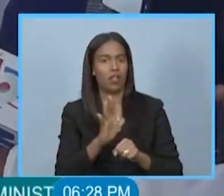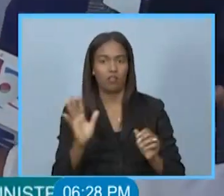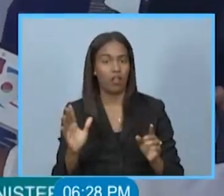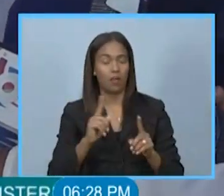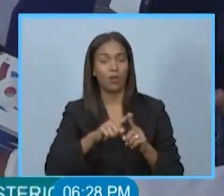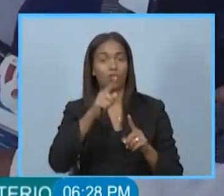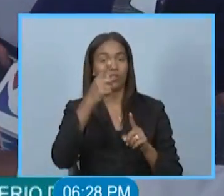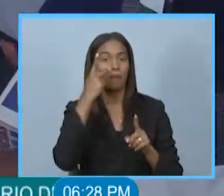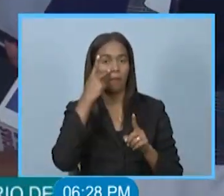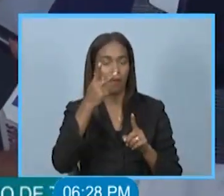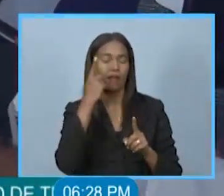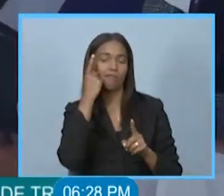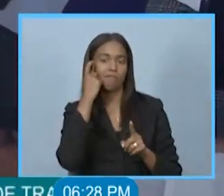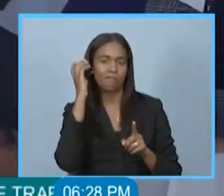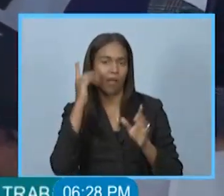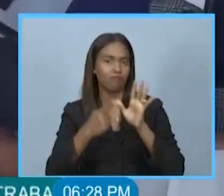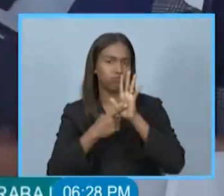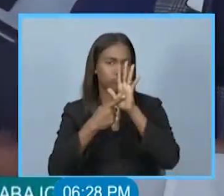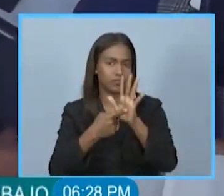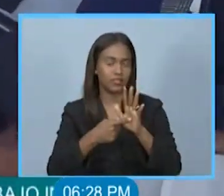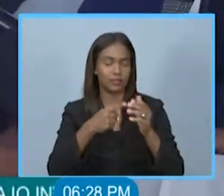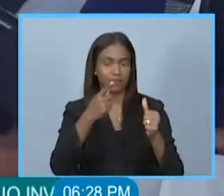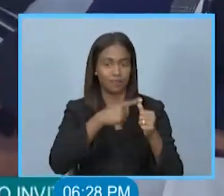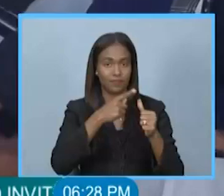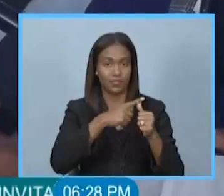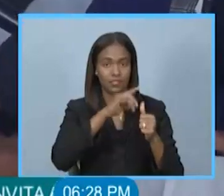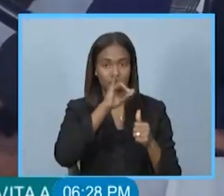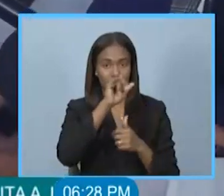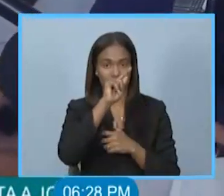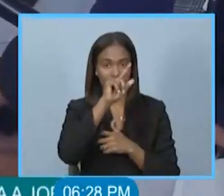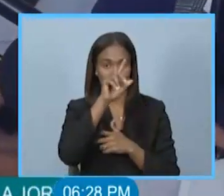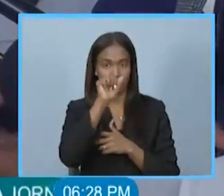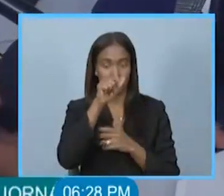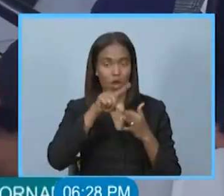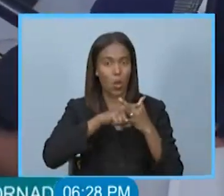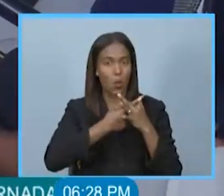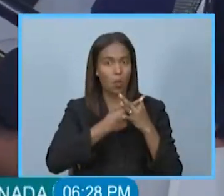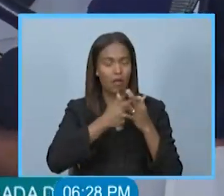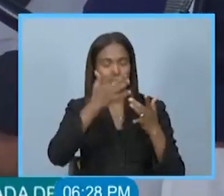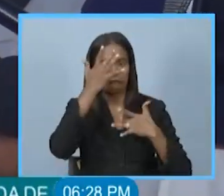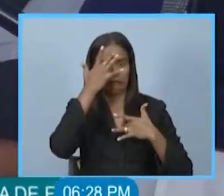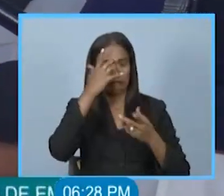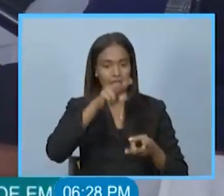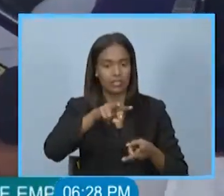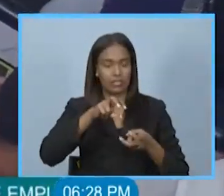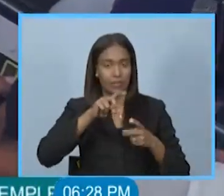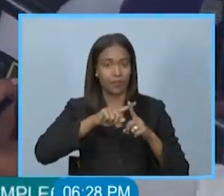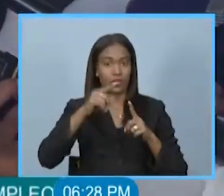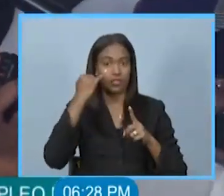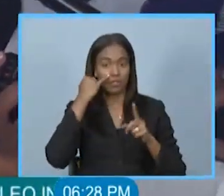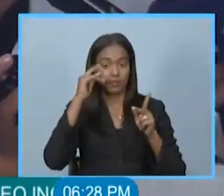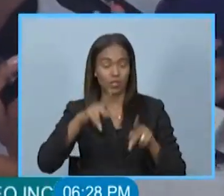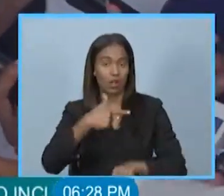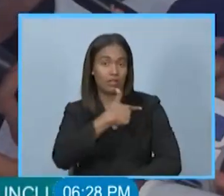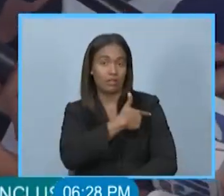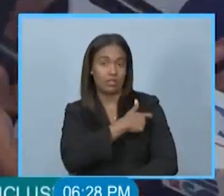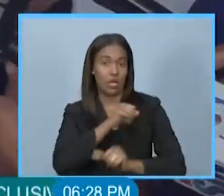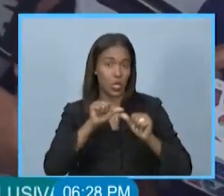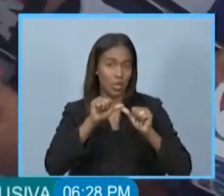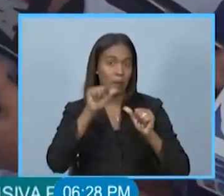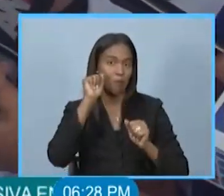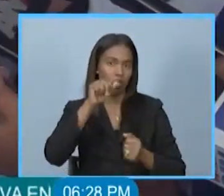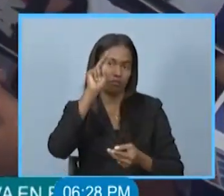van a ver hoy con los neumólogos lo van a presentar está la influenza que comenzó a impactar pero si la gente se sigue vacunando va a disminuir el impacto